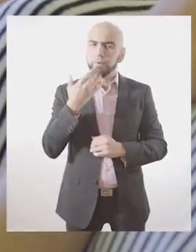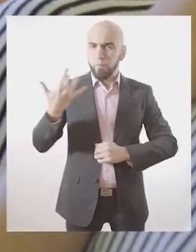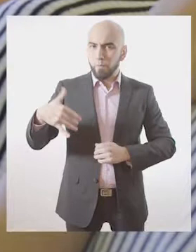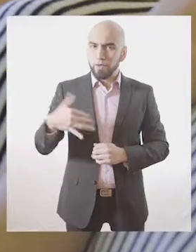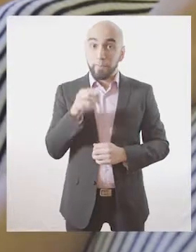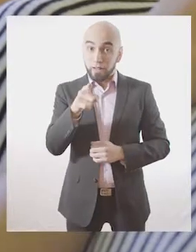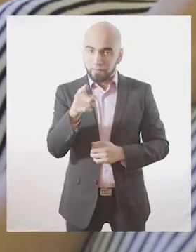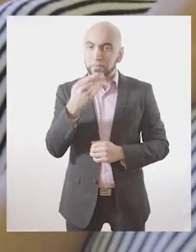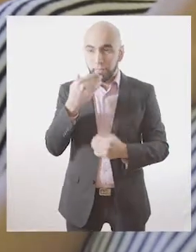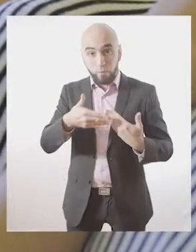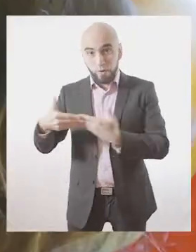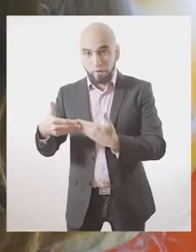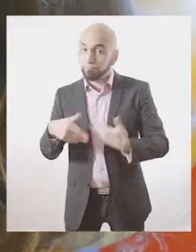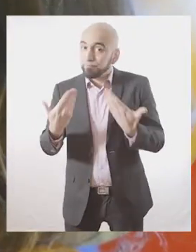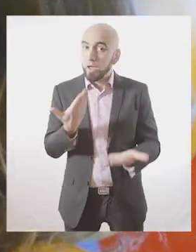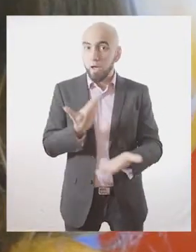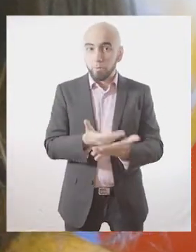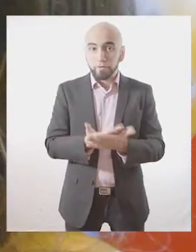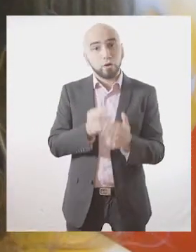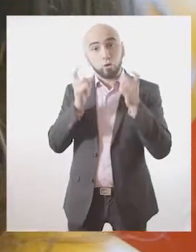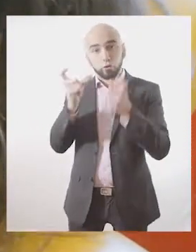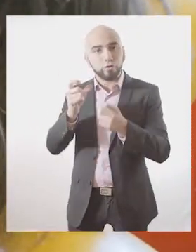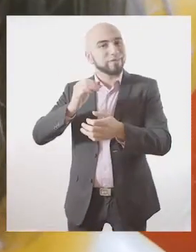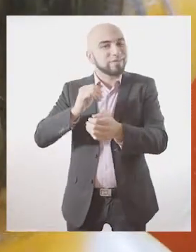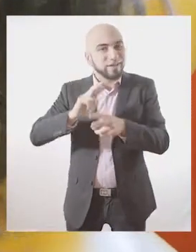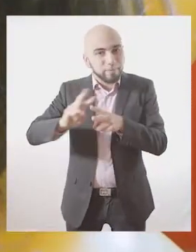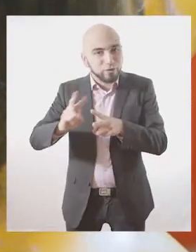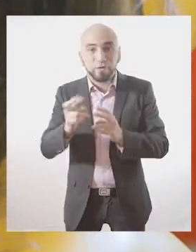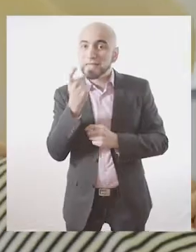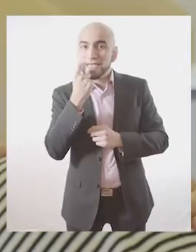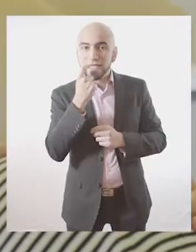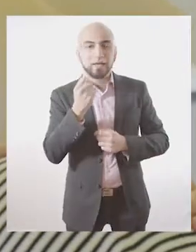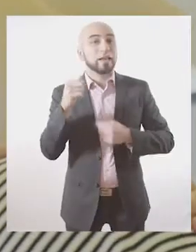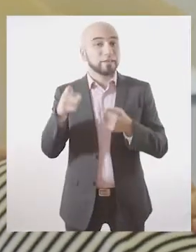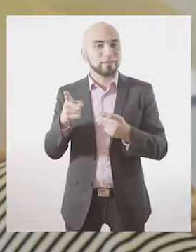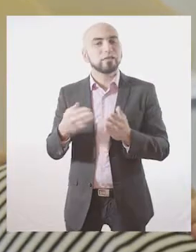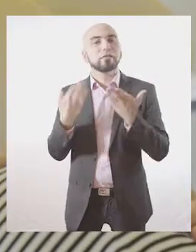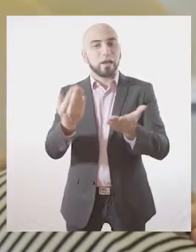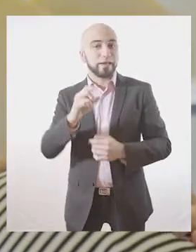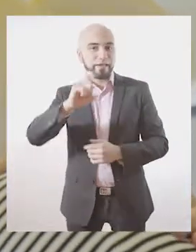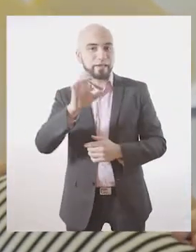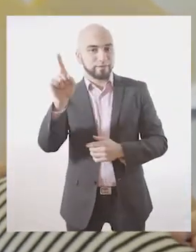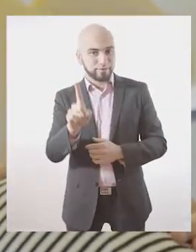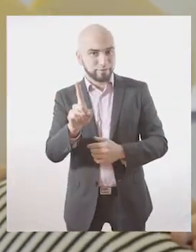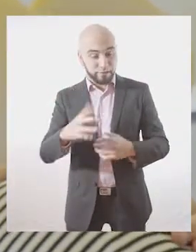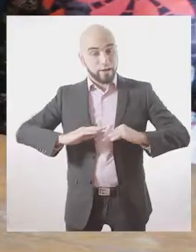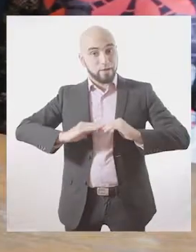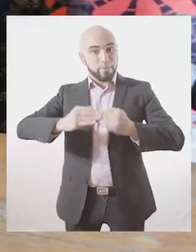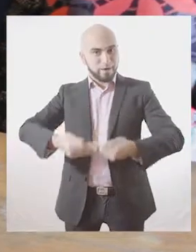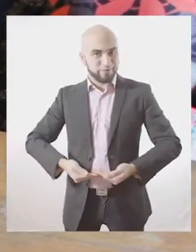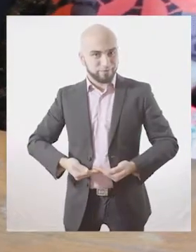importante para ti y tu guagua. Por eso aprovecha los controles y el tratamiento dental, que es una garantía GES durante el